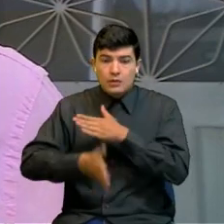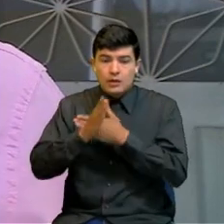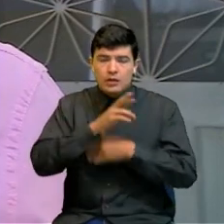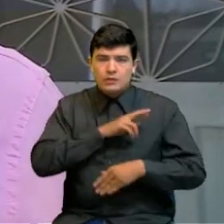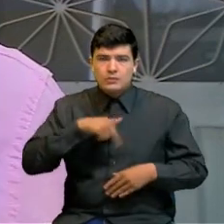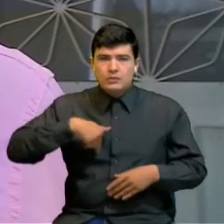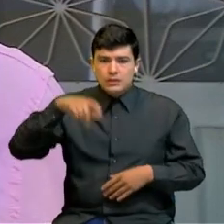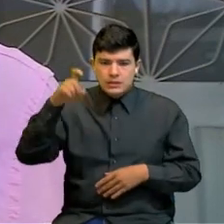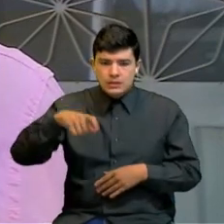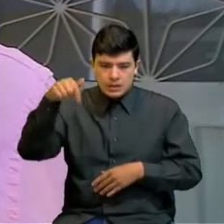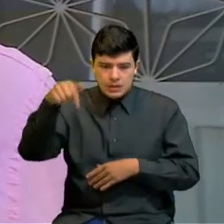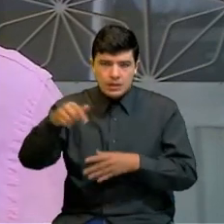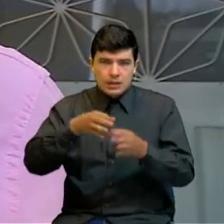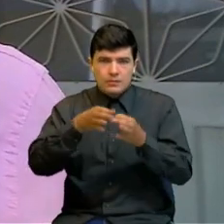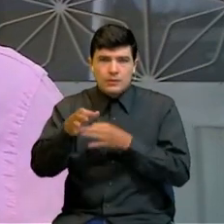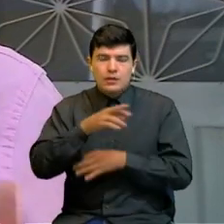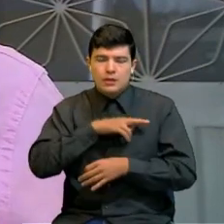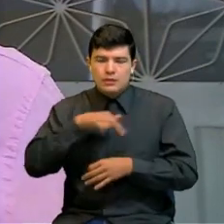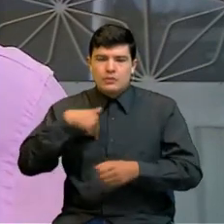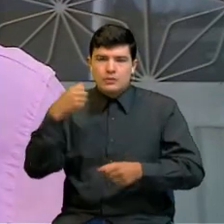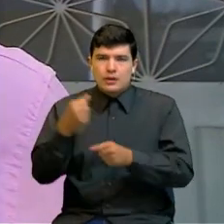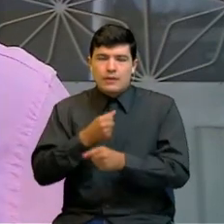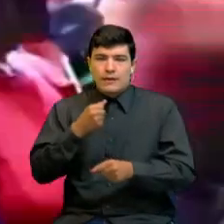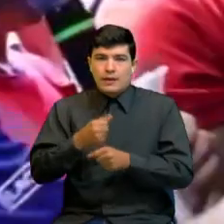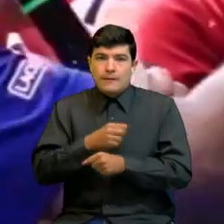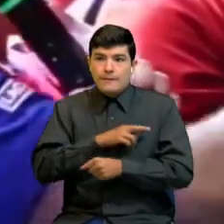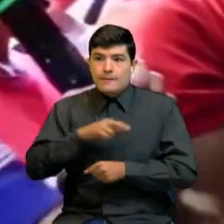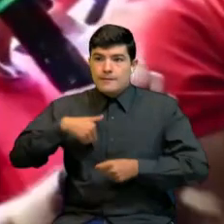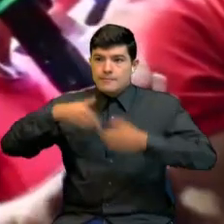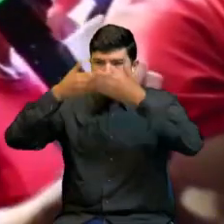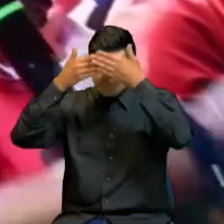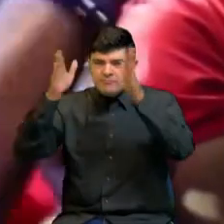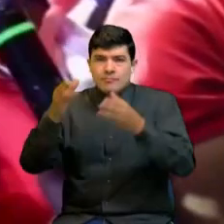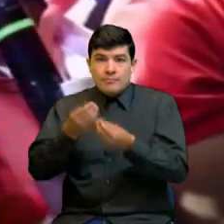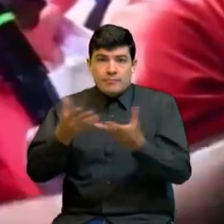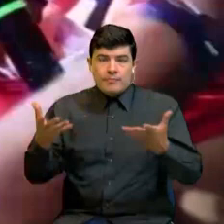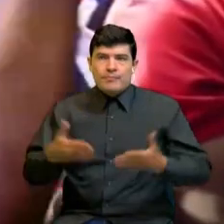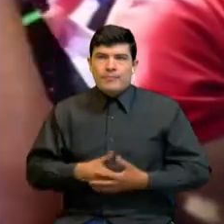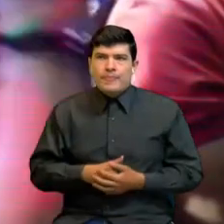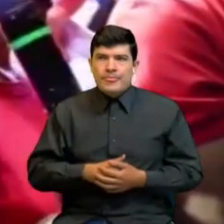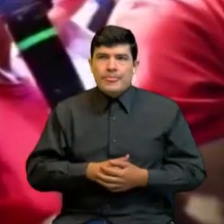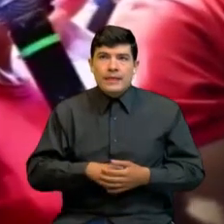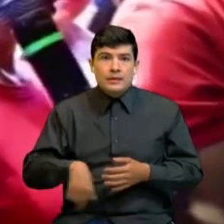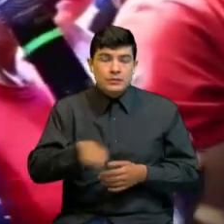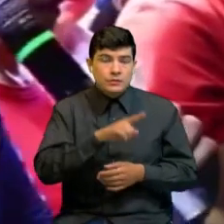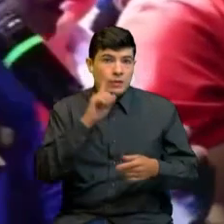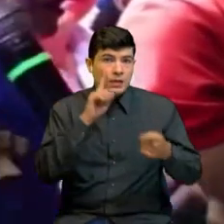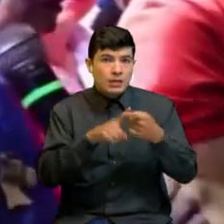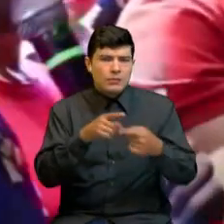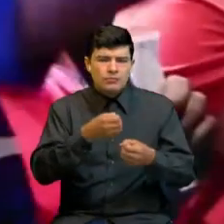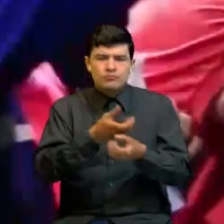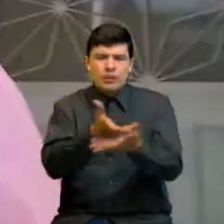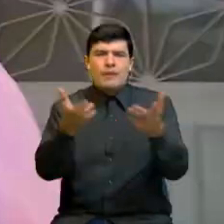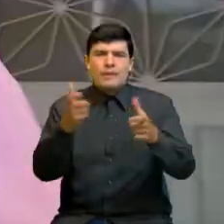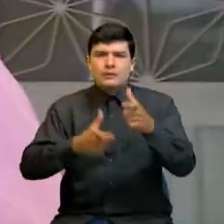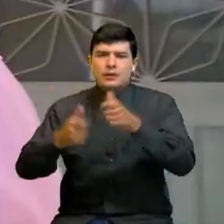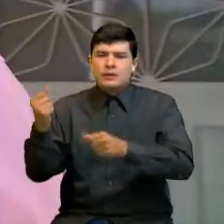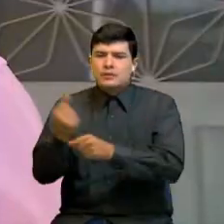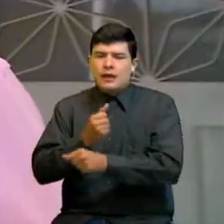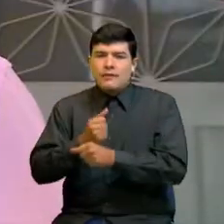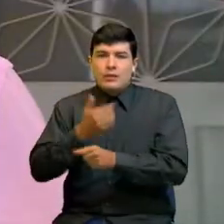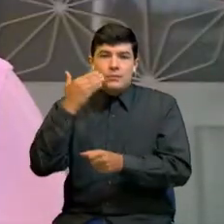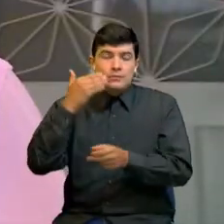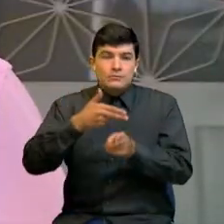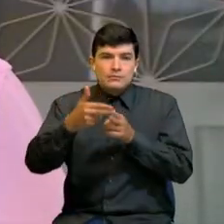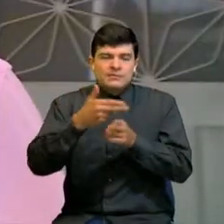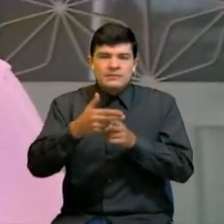nuestro municipio y hacia eso vamos a trabajar. Vamos a abrir muchas puertas. Empleo son algunos de sus proyectos para los próximos 4 años. A trabajar muy